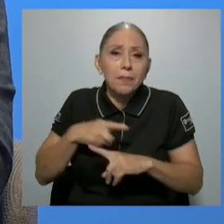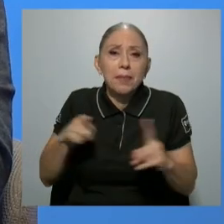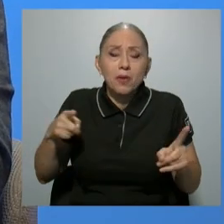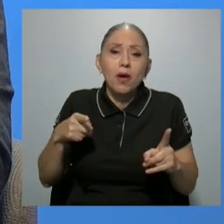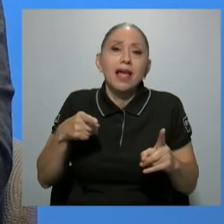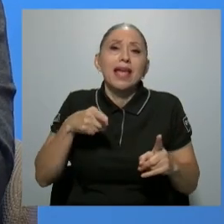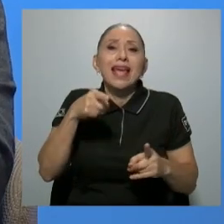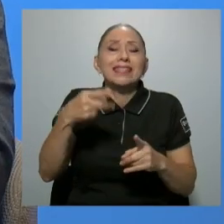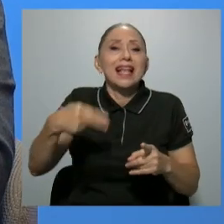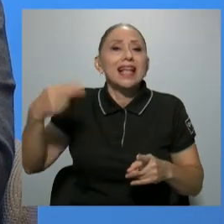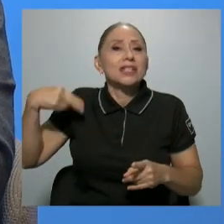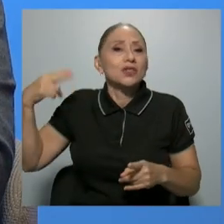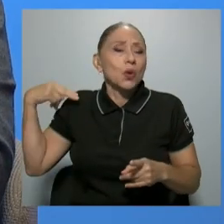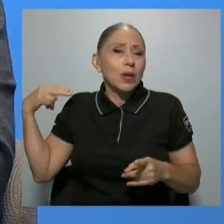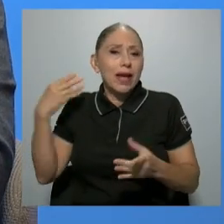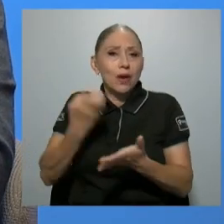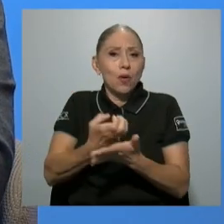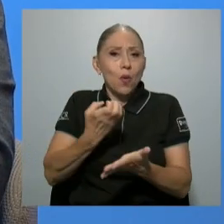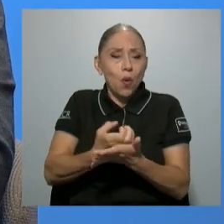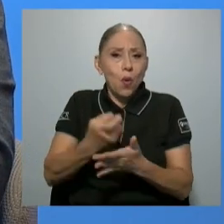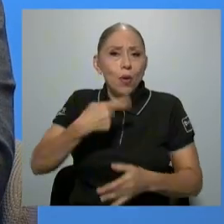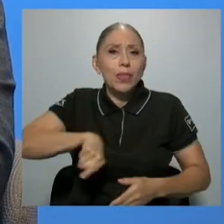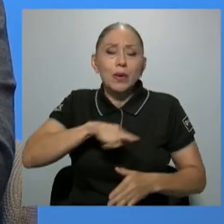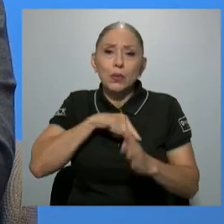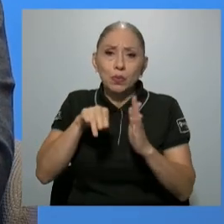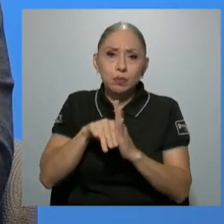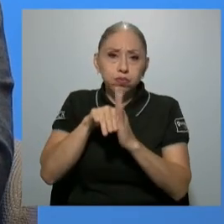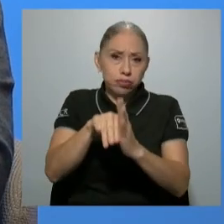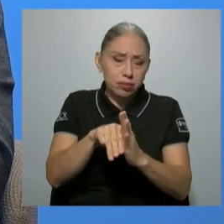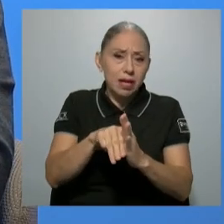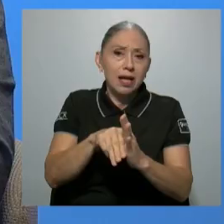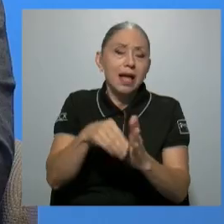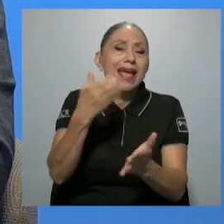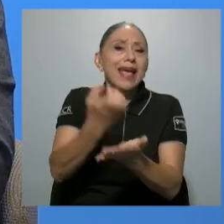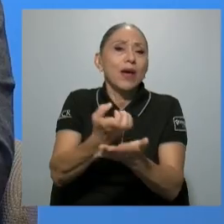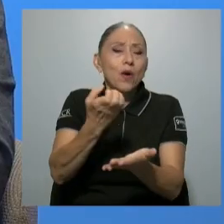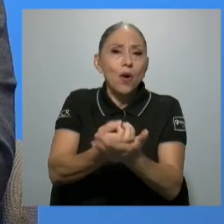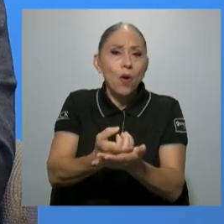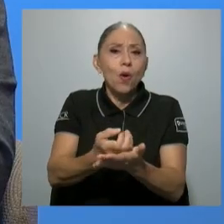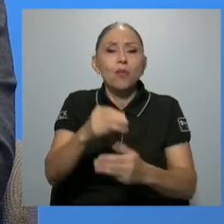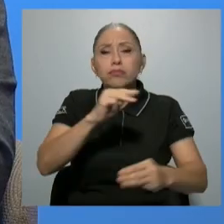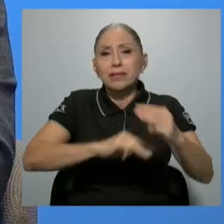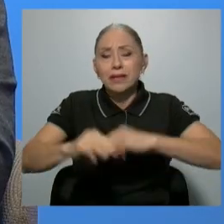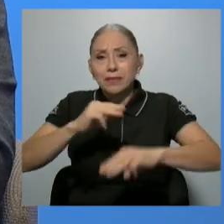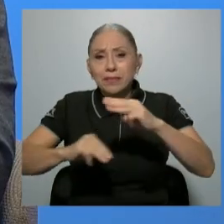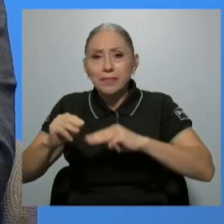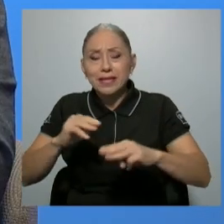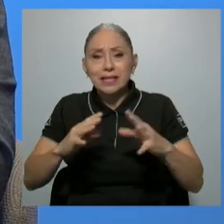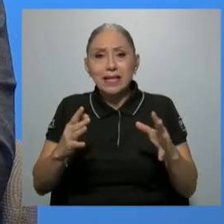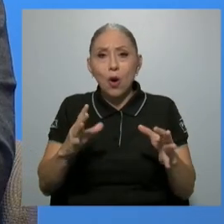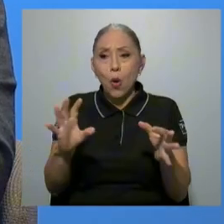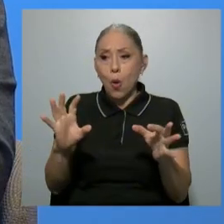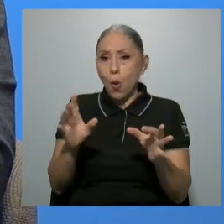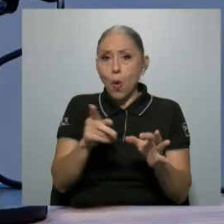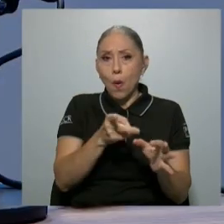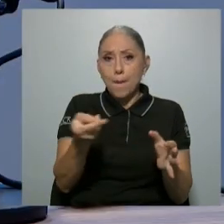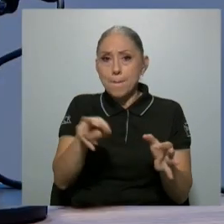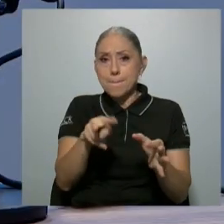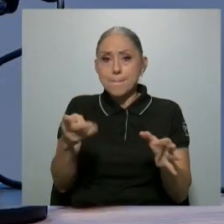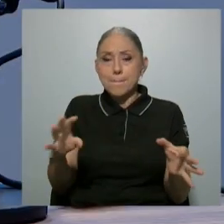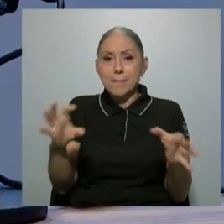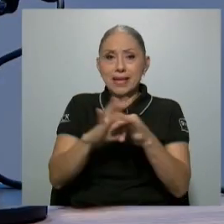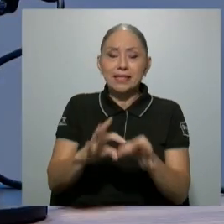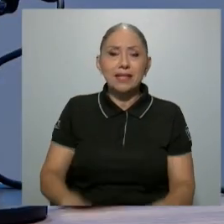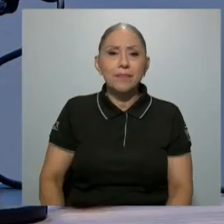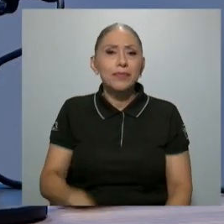de nuestro modelo de economía de mercado mixta, ¿verdad? Perdón, Entonces, y ya que mencionas